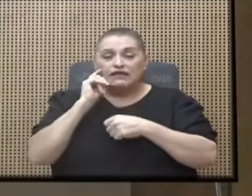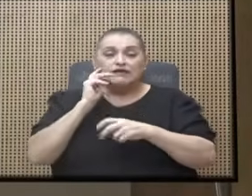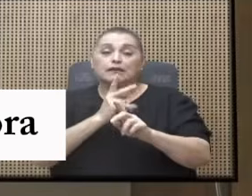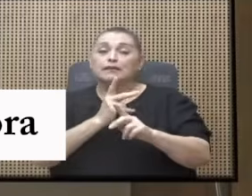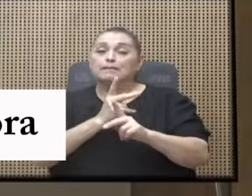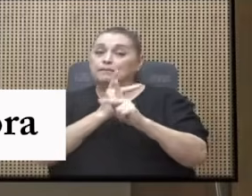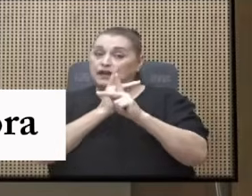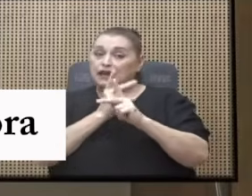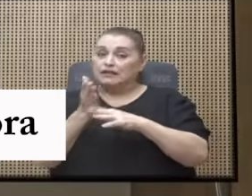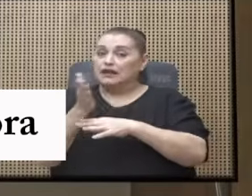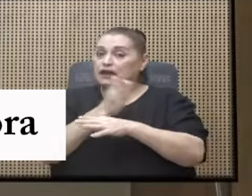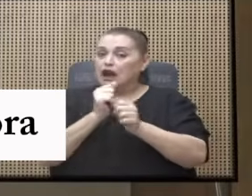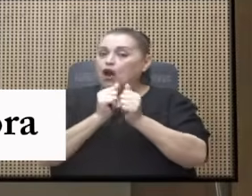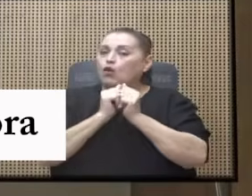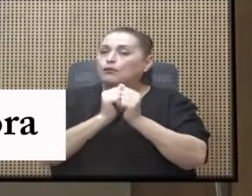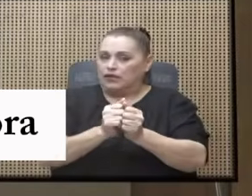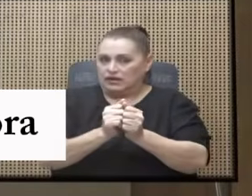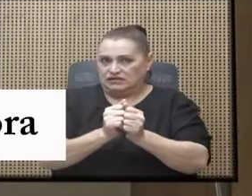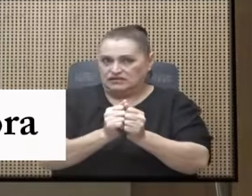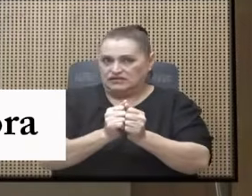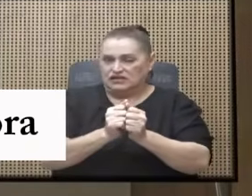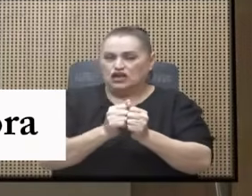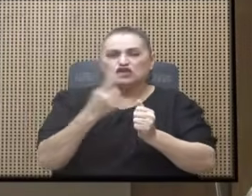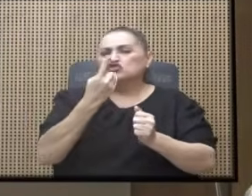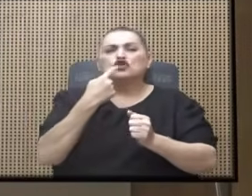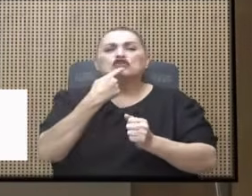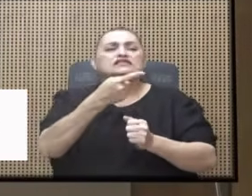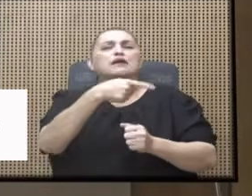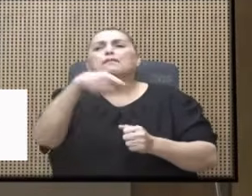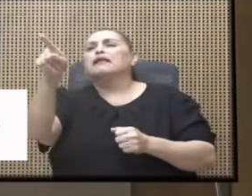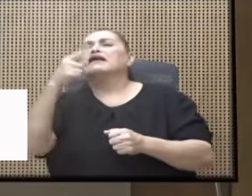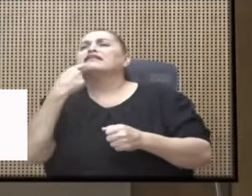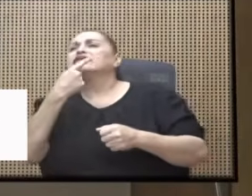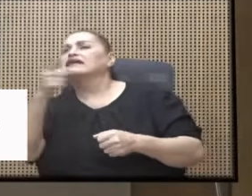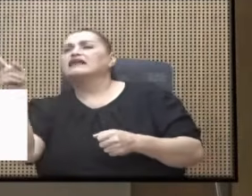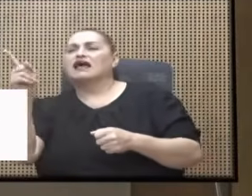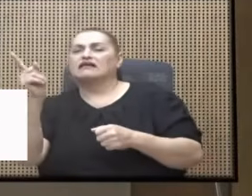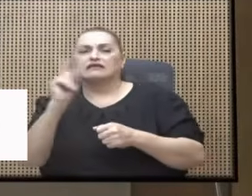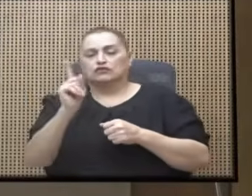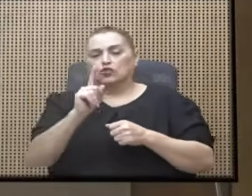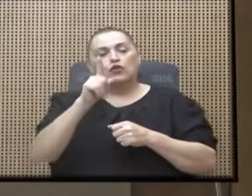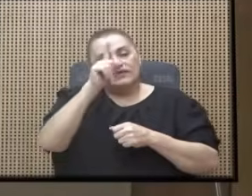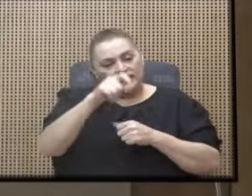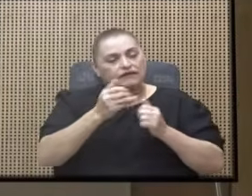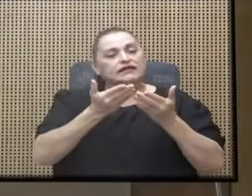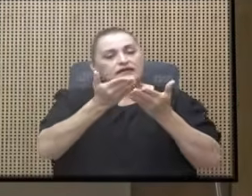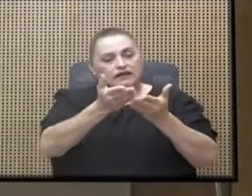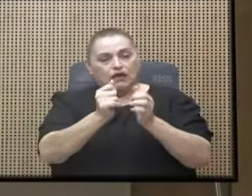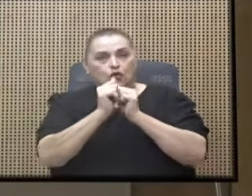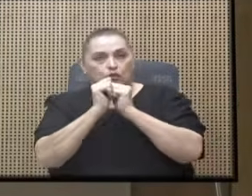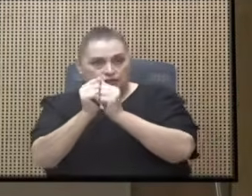acompañamiento. No es nada más decir, vaya, declare, ahora tiene que darse ese acompañamiento.